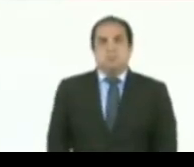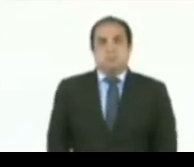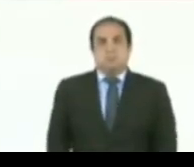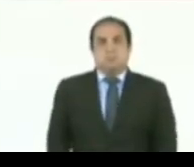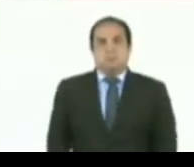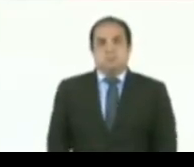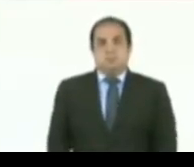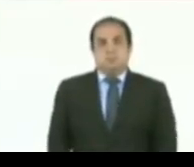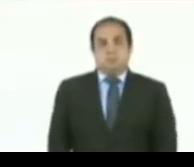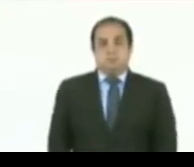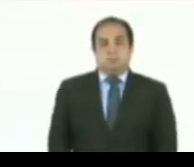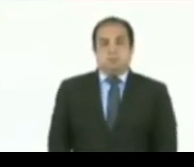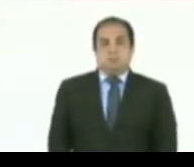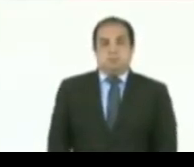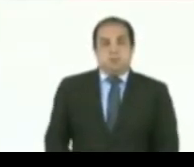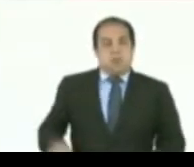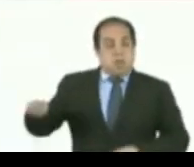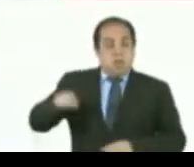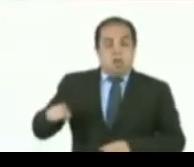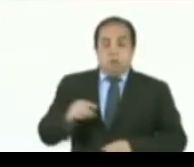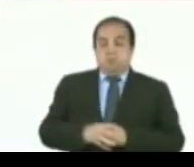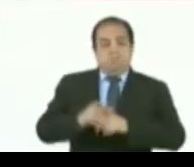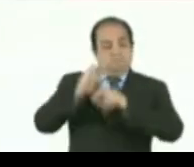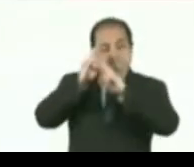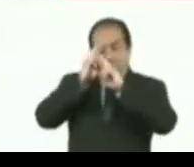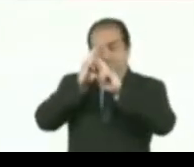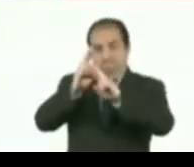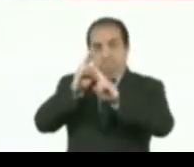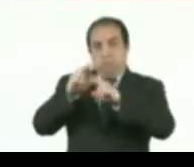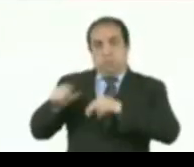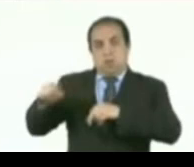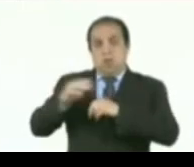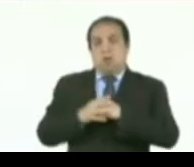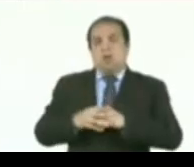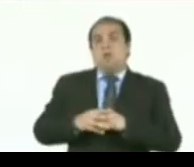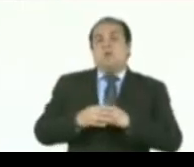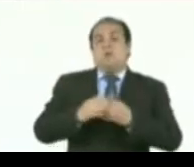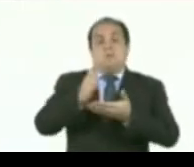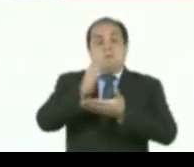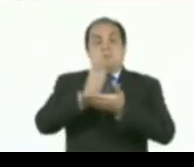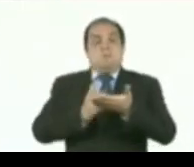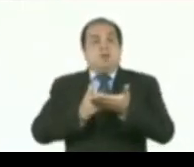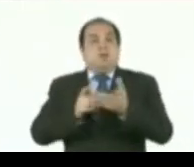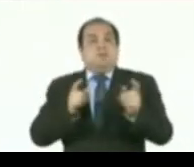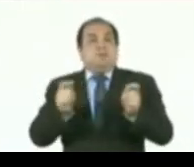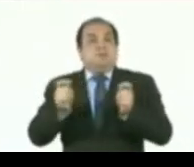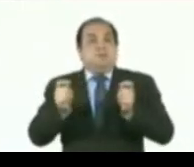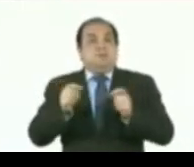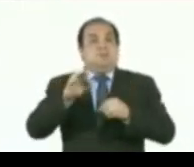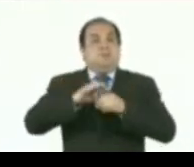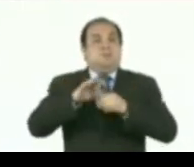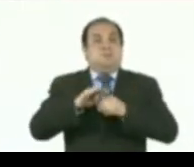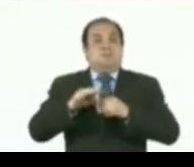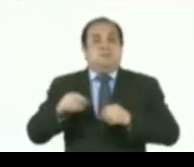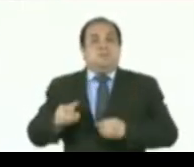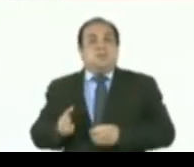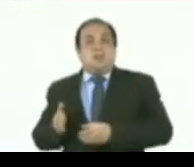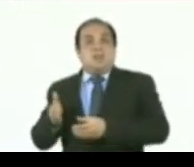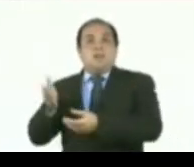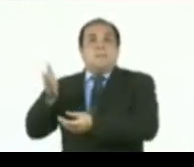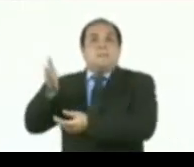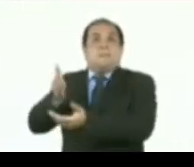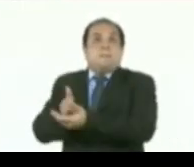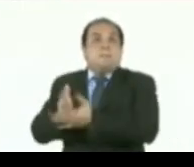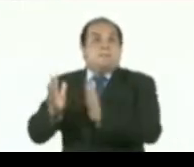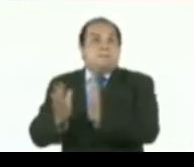Por eso digo, ellos no cumplen en ser árbitros electorales. Participan en eventos de